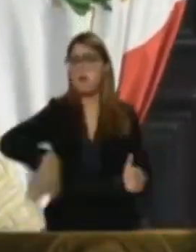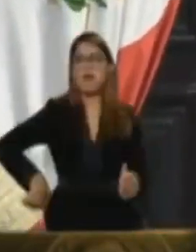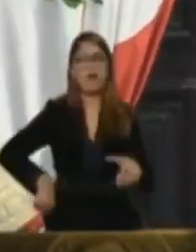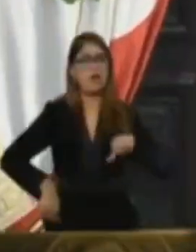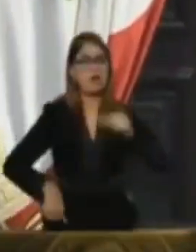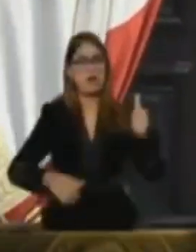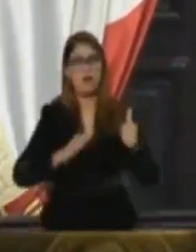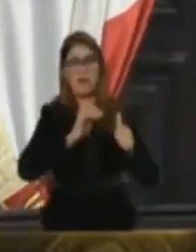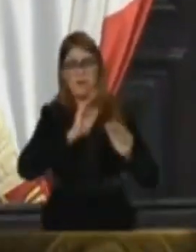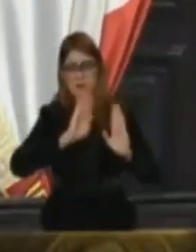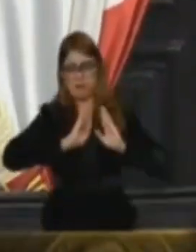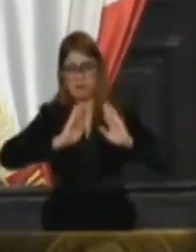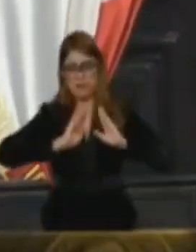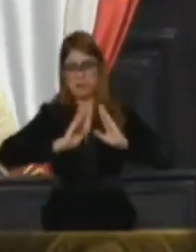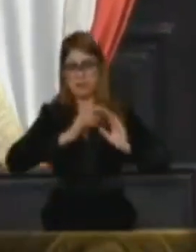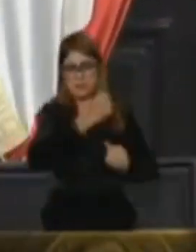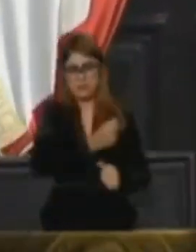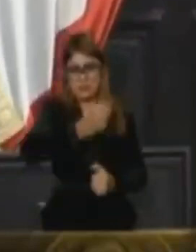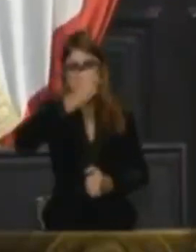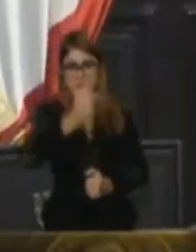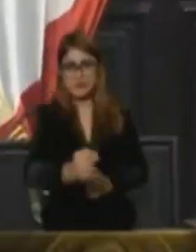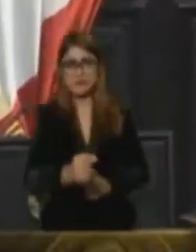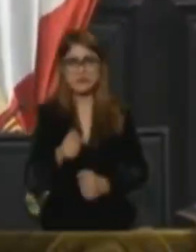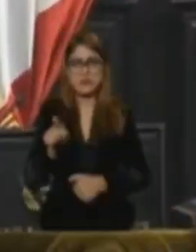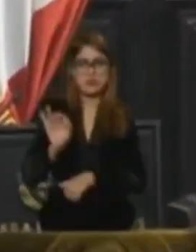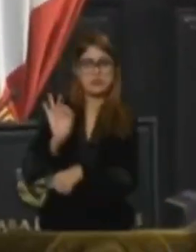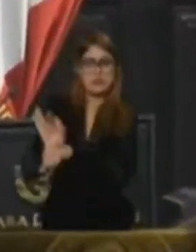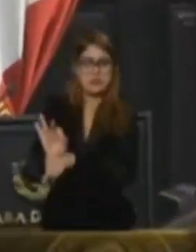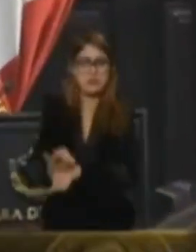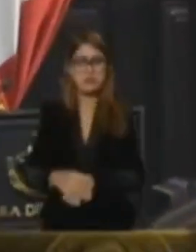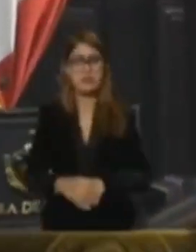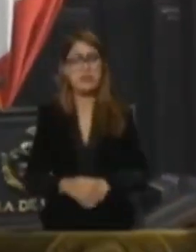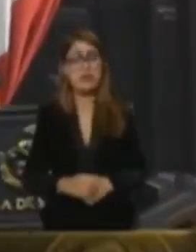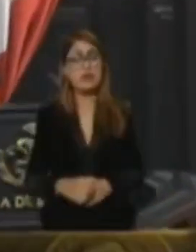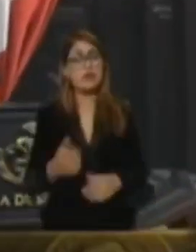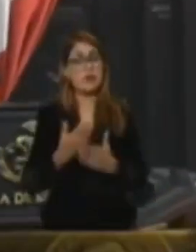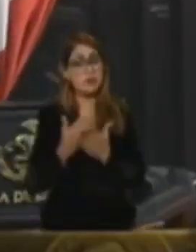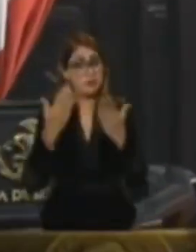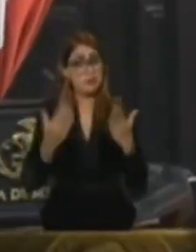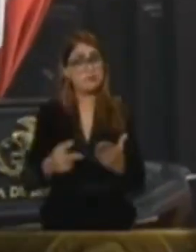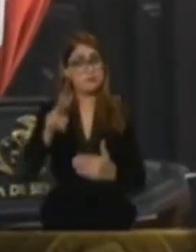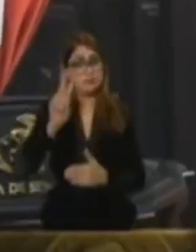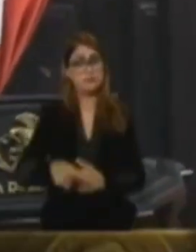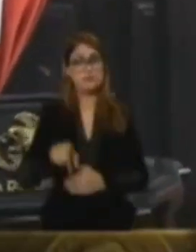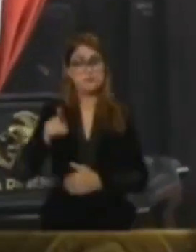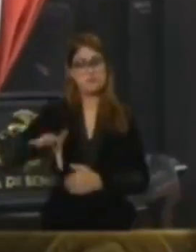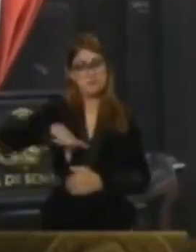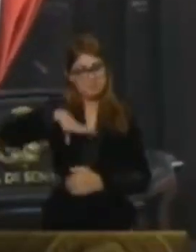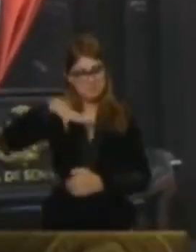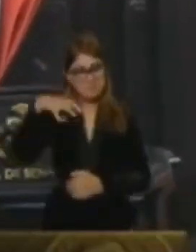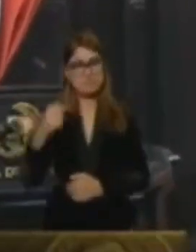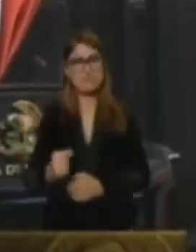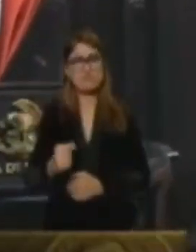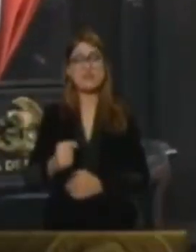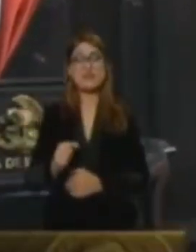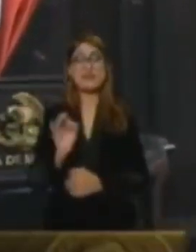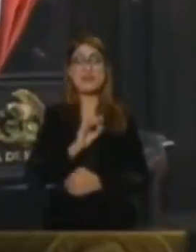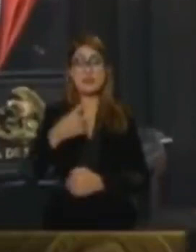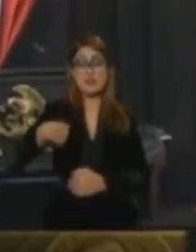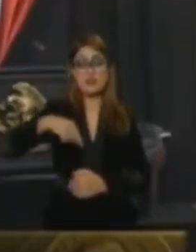medio de farsas ridículas y criminales. Sin embargo, señores, un supremo esfuerzo puede salvarlo